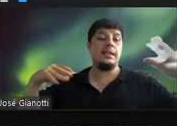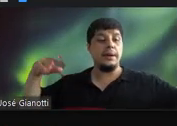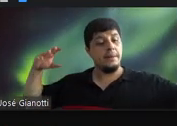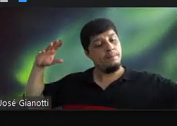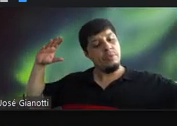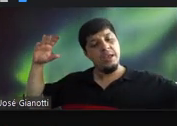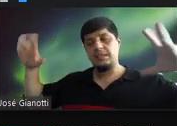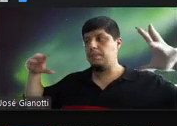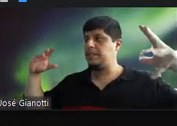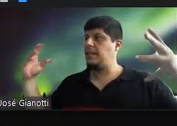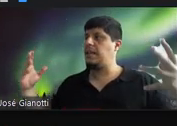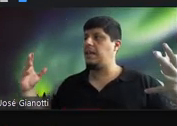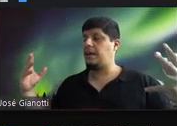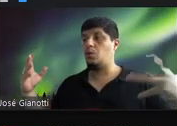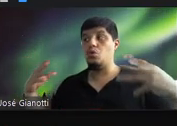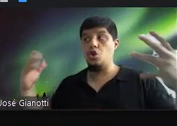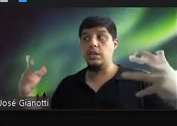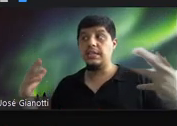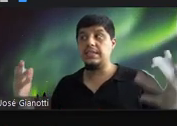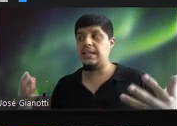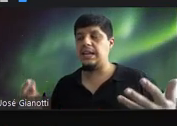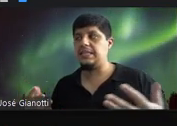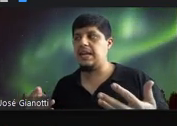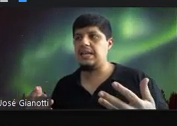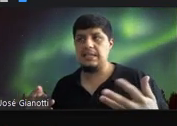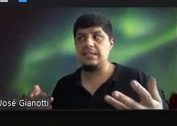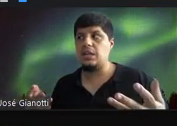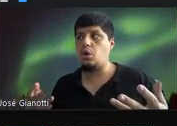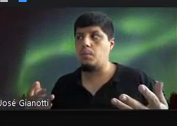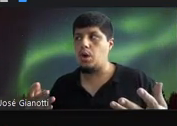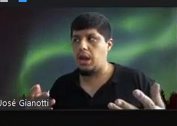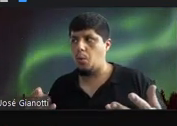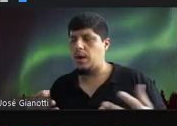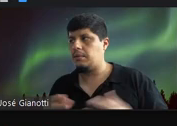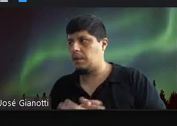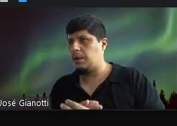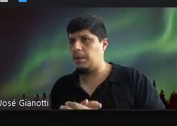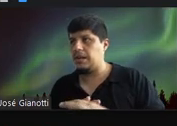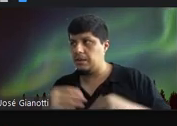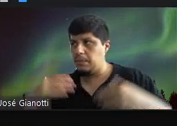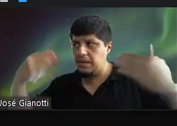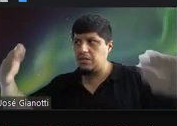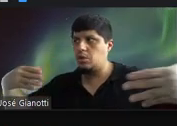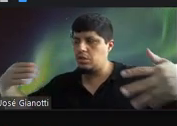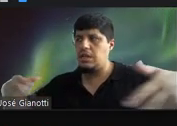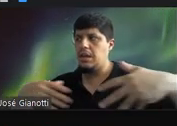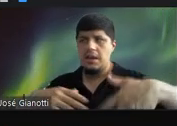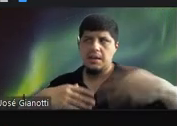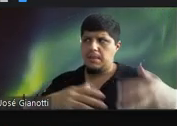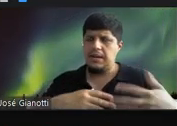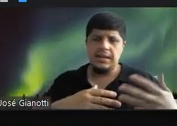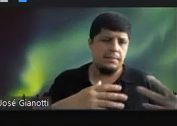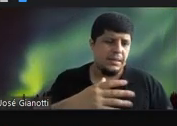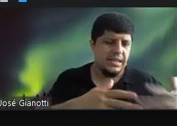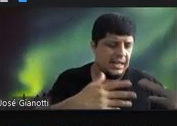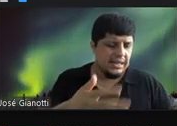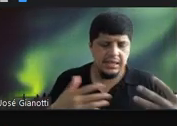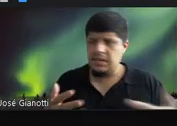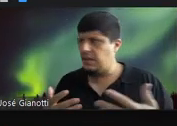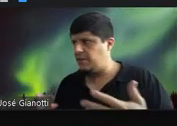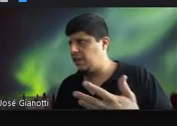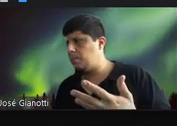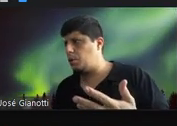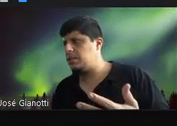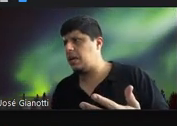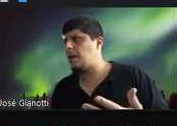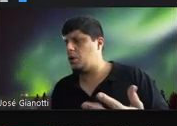a llevar esta especie de reuniones descentralizadas, iniciando en Moquegua. También van a ir ministros y van a empezar a darse